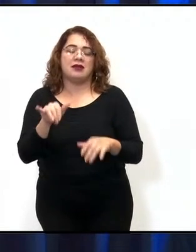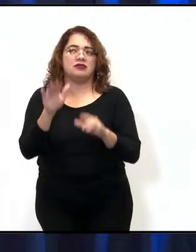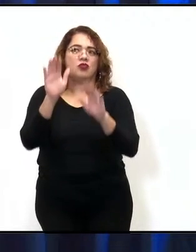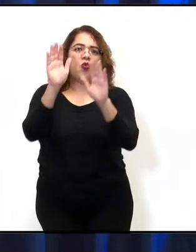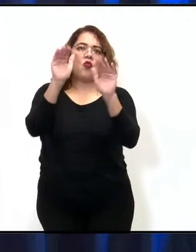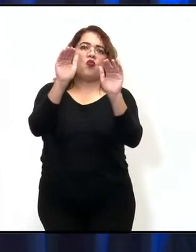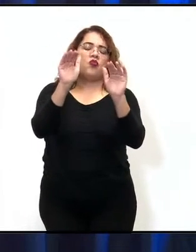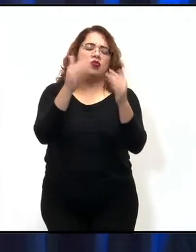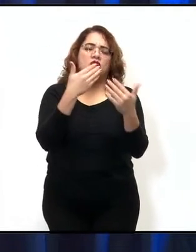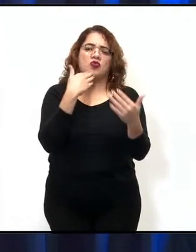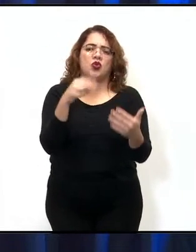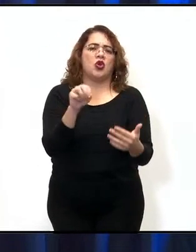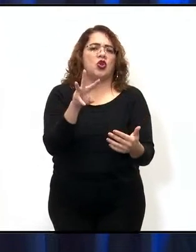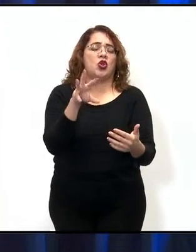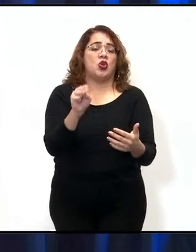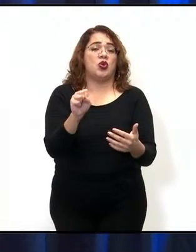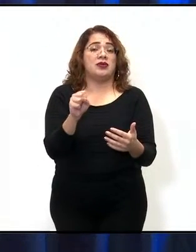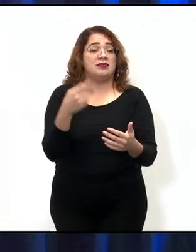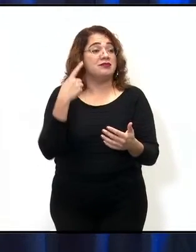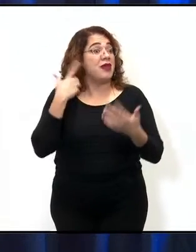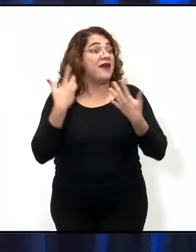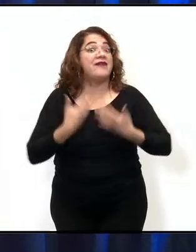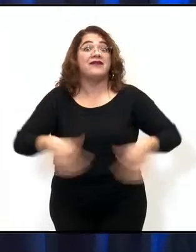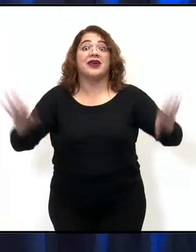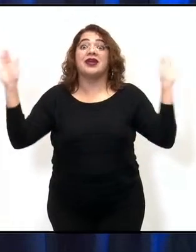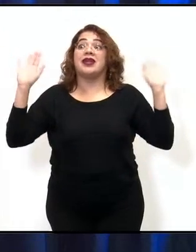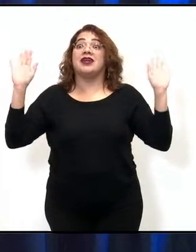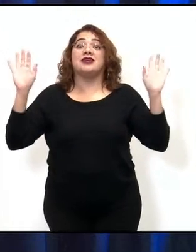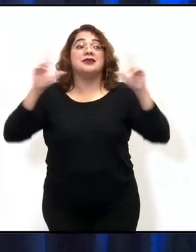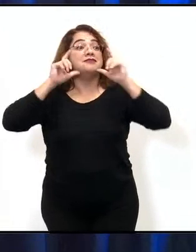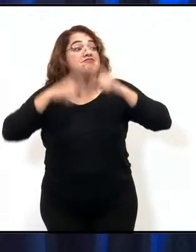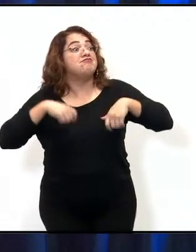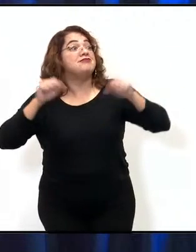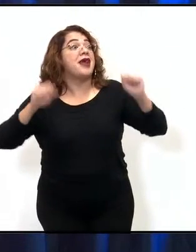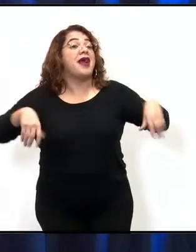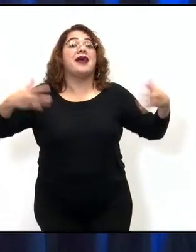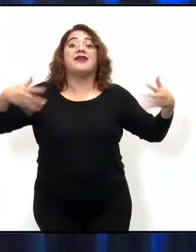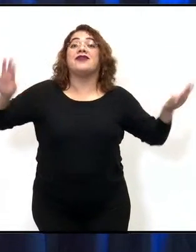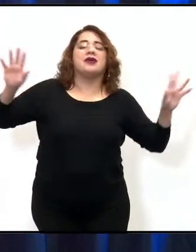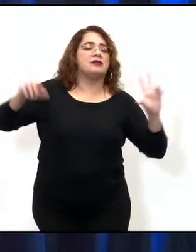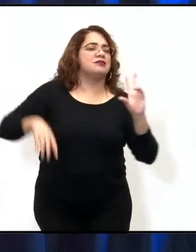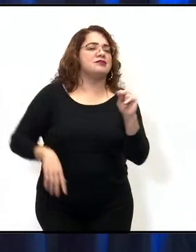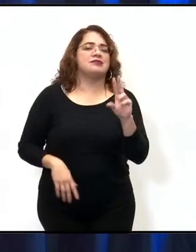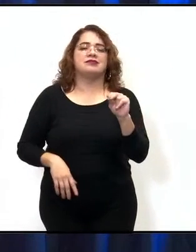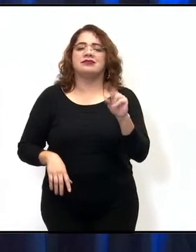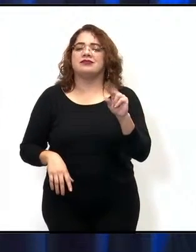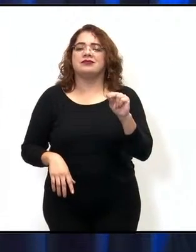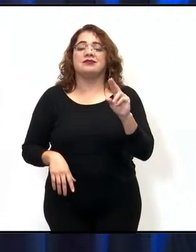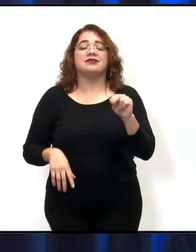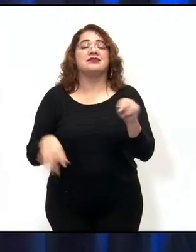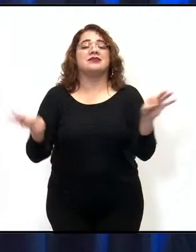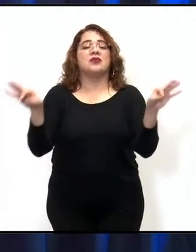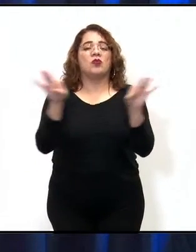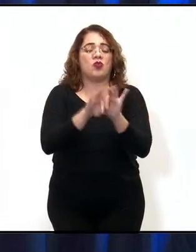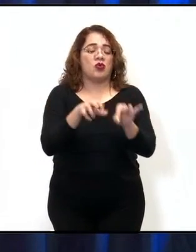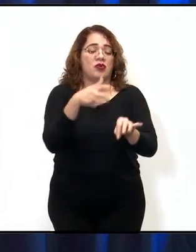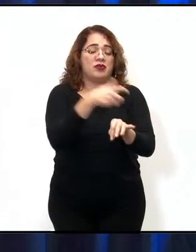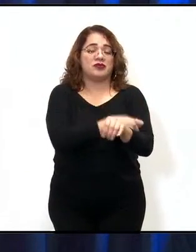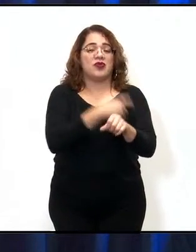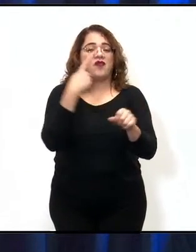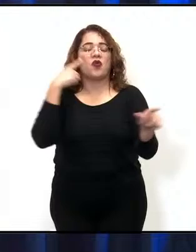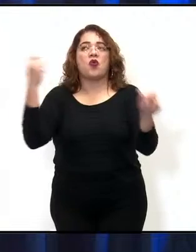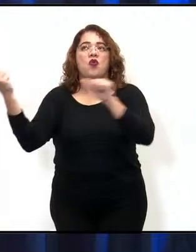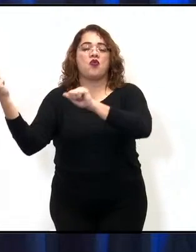pero aún queda mucho más por camino que recorrer hasta que la vacuna esté ampliamente disponible para